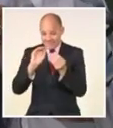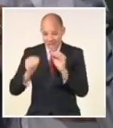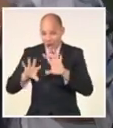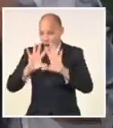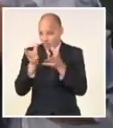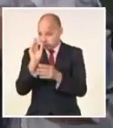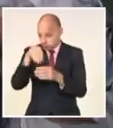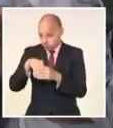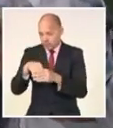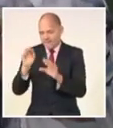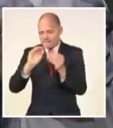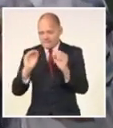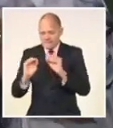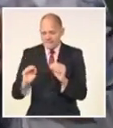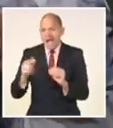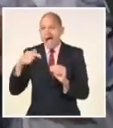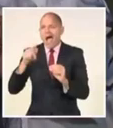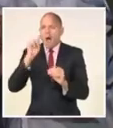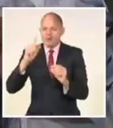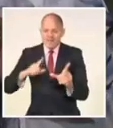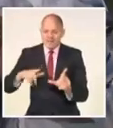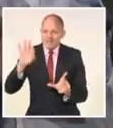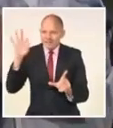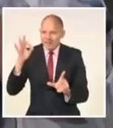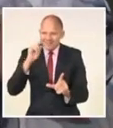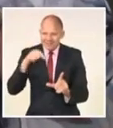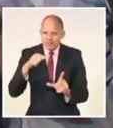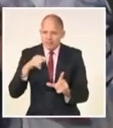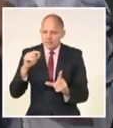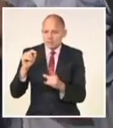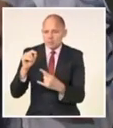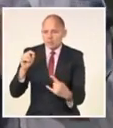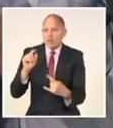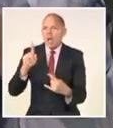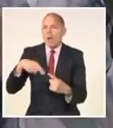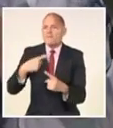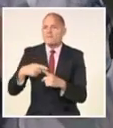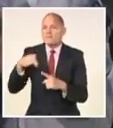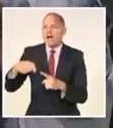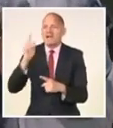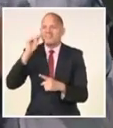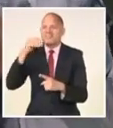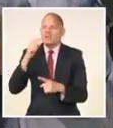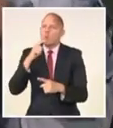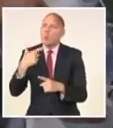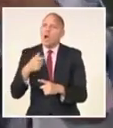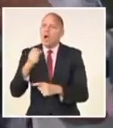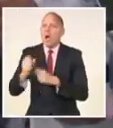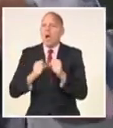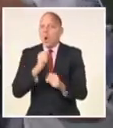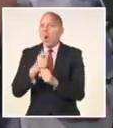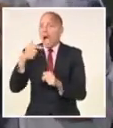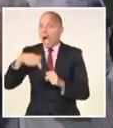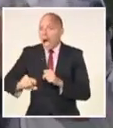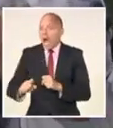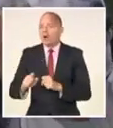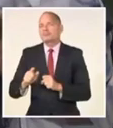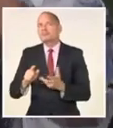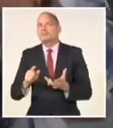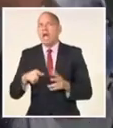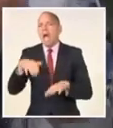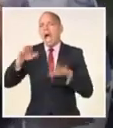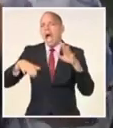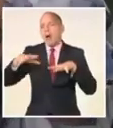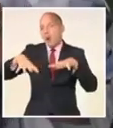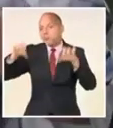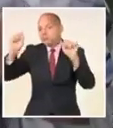adaptarle precisamente la celda fotovoltaica, bombillos, ahorradores, de manera tal de que se convierta en un producto de cuando no haya la energía